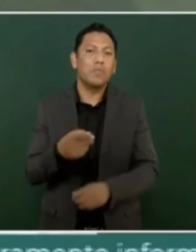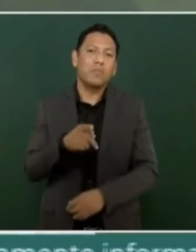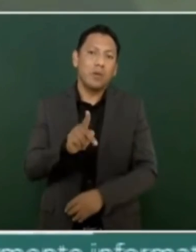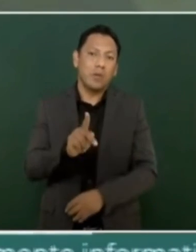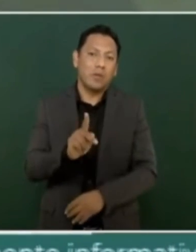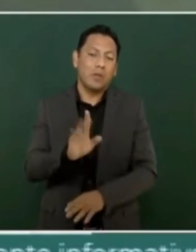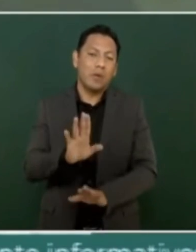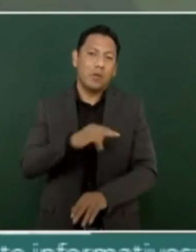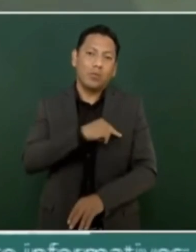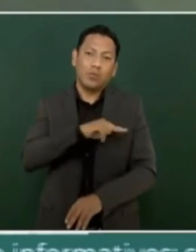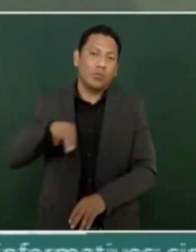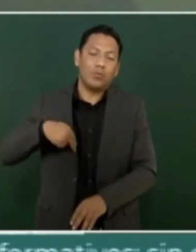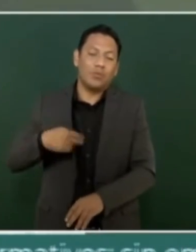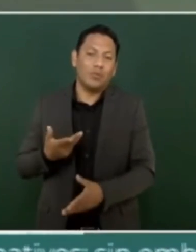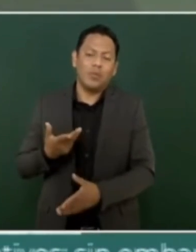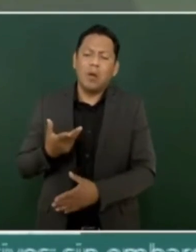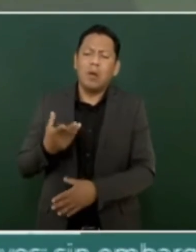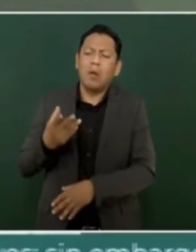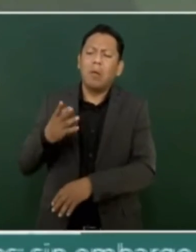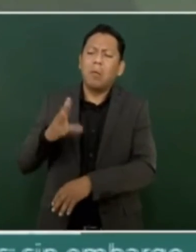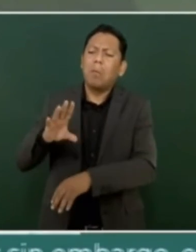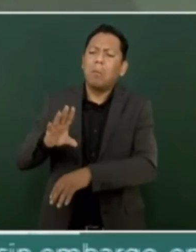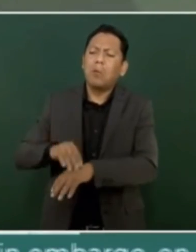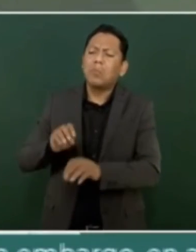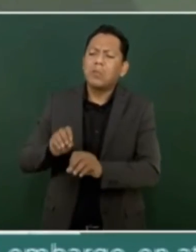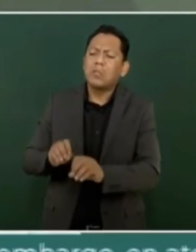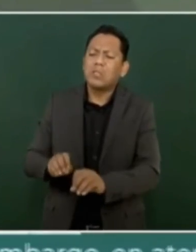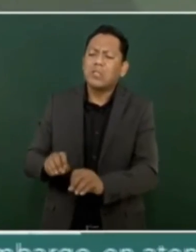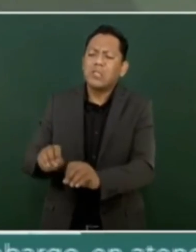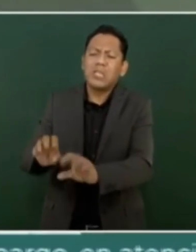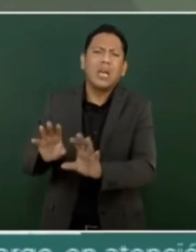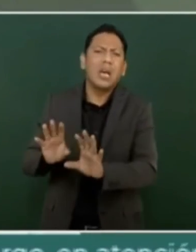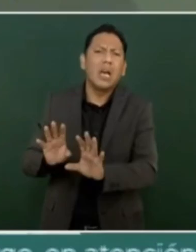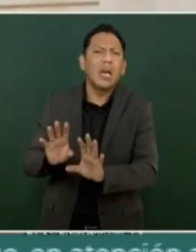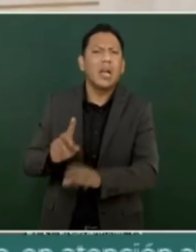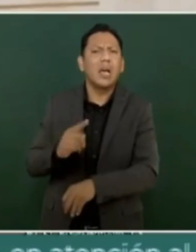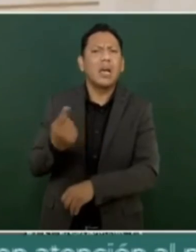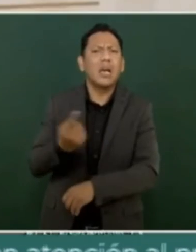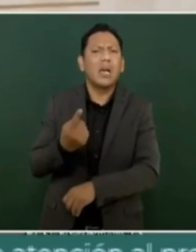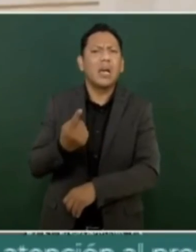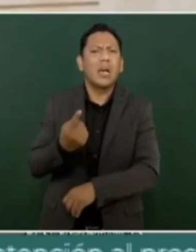nosotros no podemos permitir que nos falten el respeto.